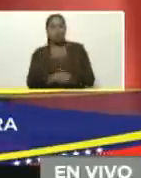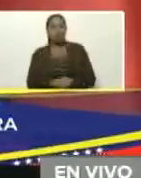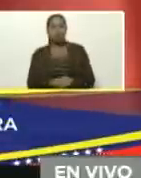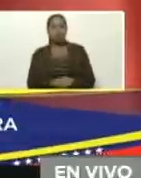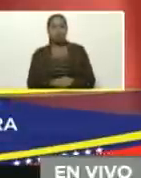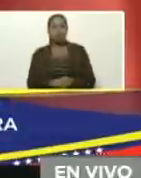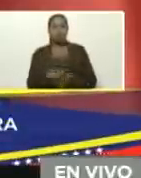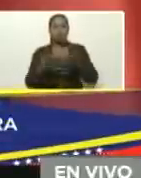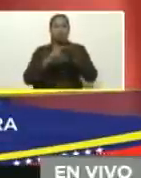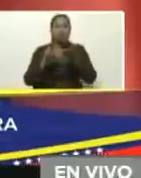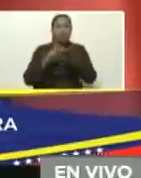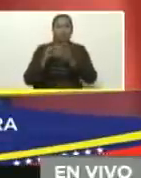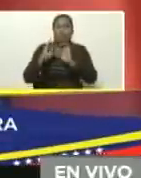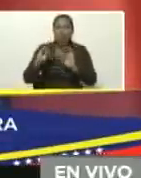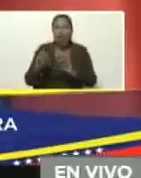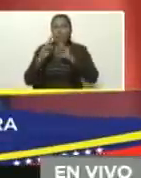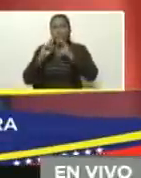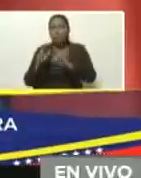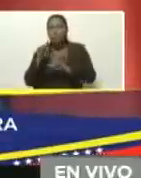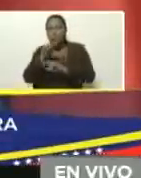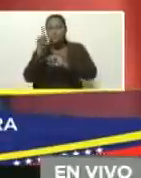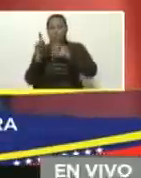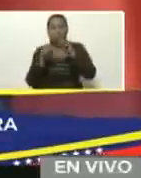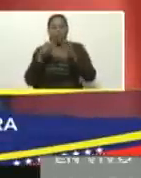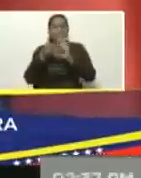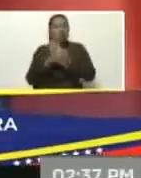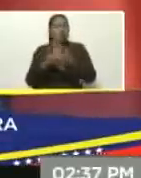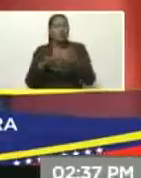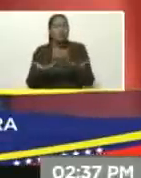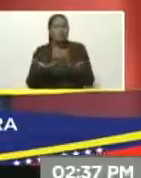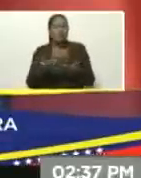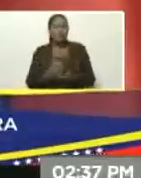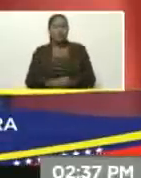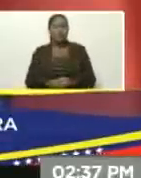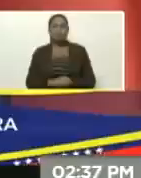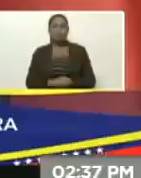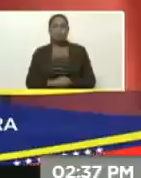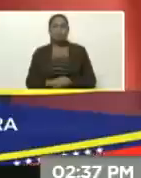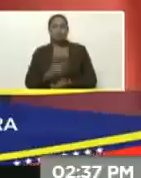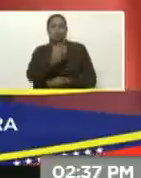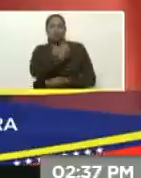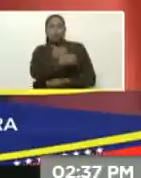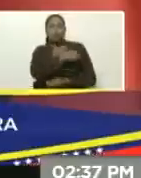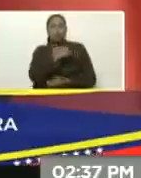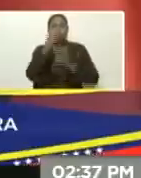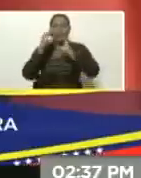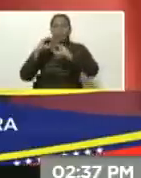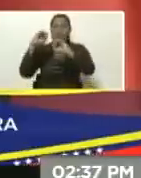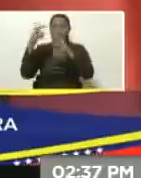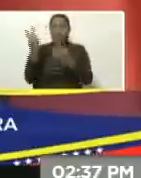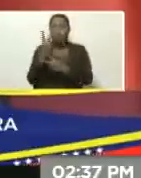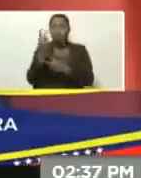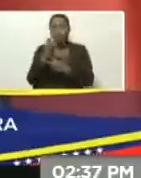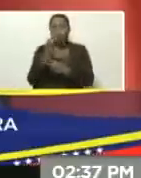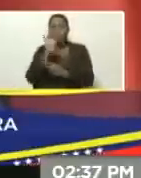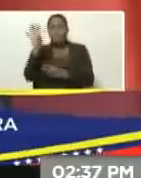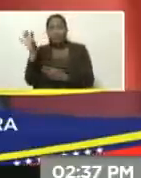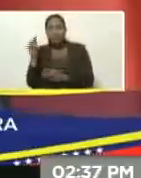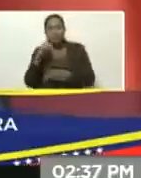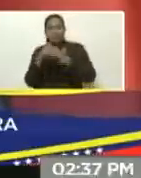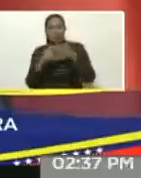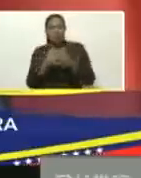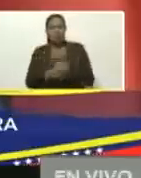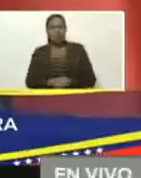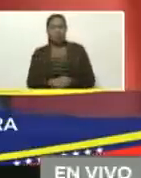muchas veces a esta pregunta sobre Suecia y sobre Finlandia. Las delegaciones han venido aquí,